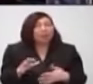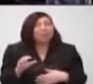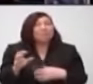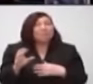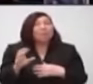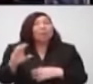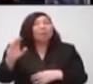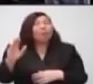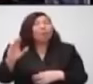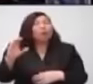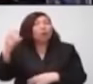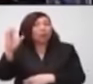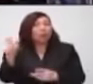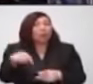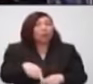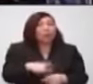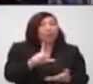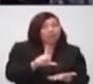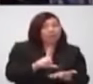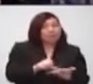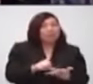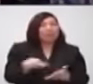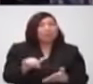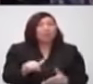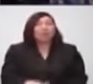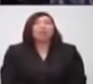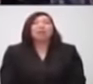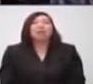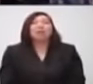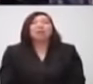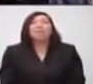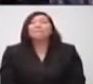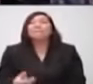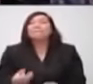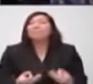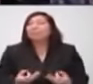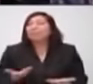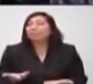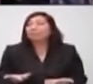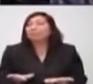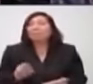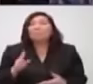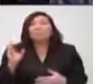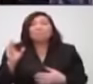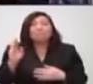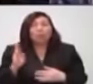Bogotá y la ciudad de Lima. Y ven al costado el per cápita que hay en Bogotá,